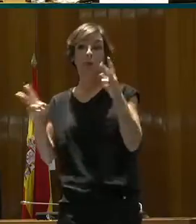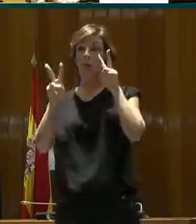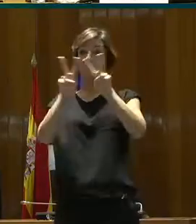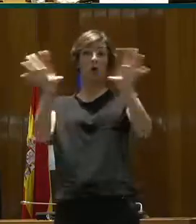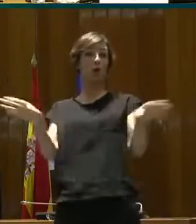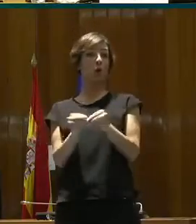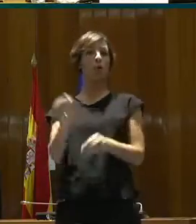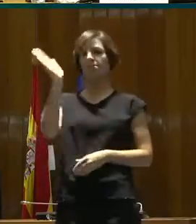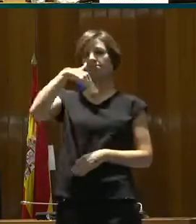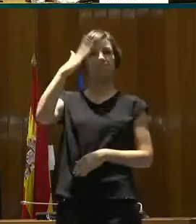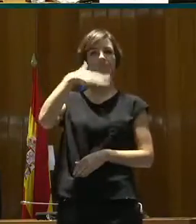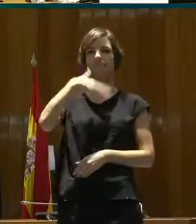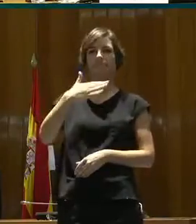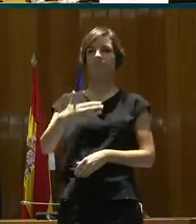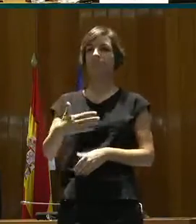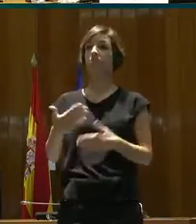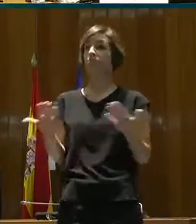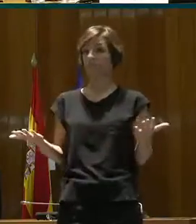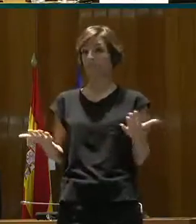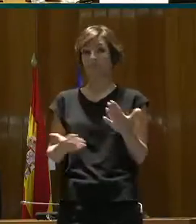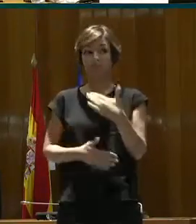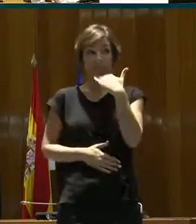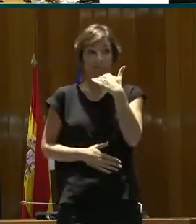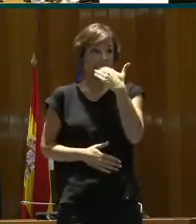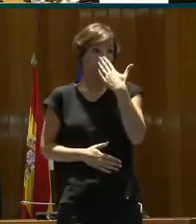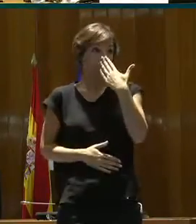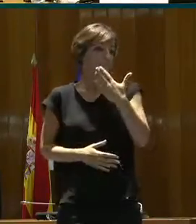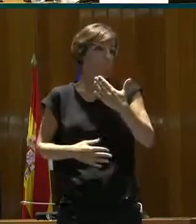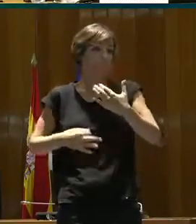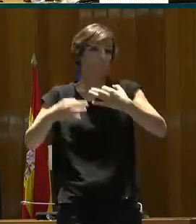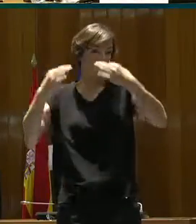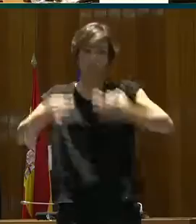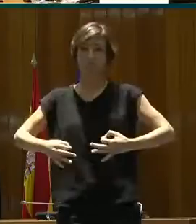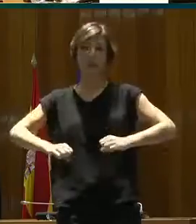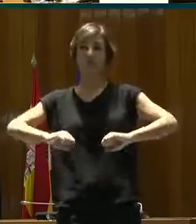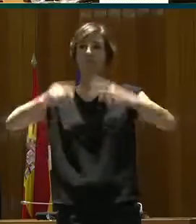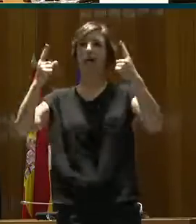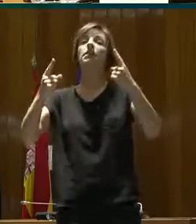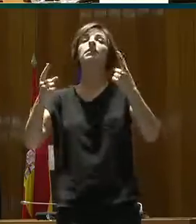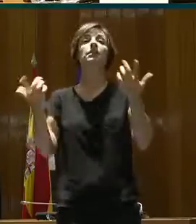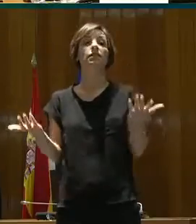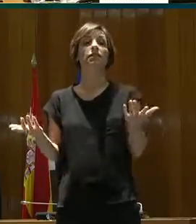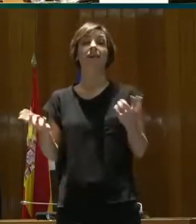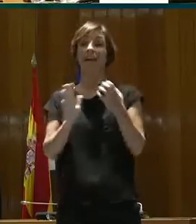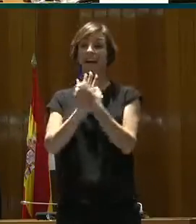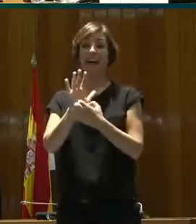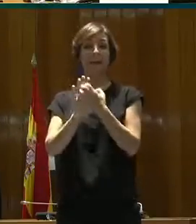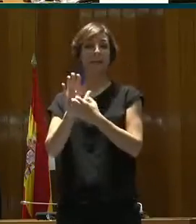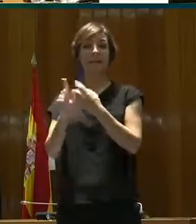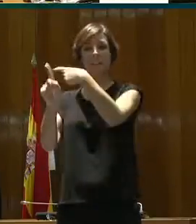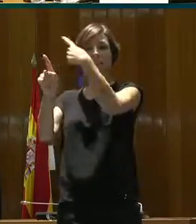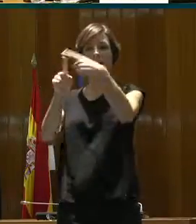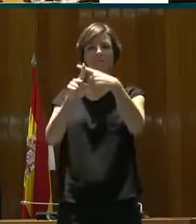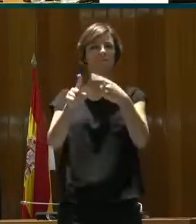global. Podemos afirmar casi de manera definitiva que no tenemos gramáticas de referencias de